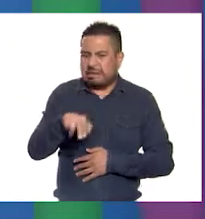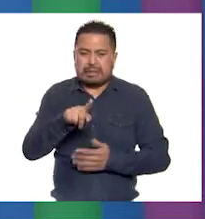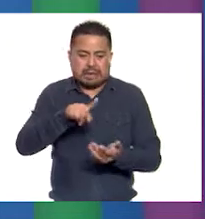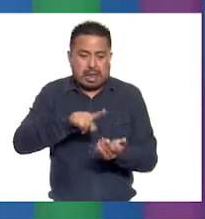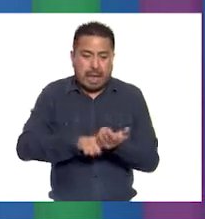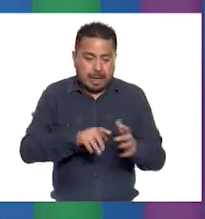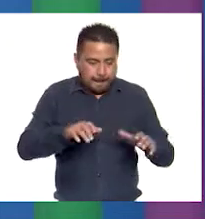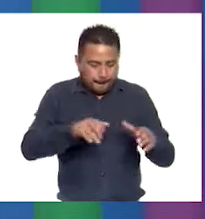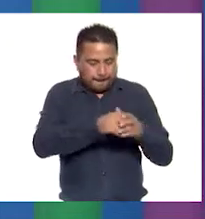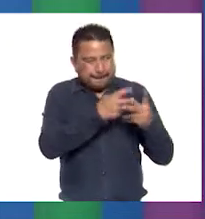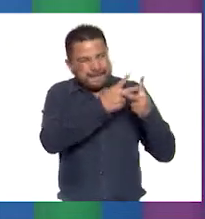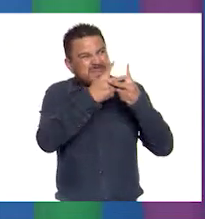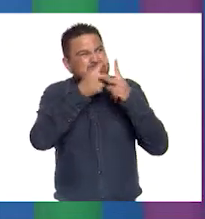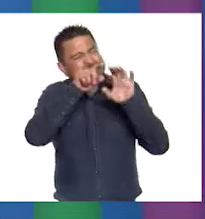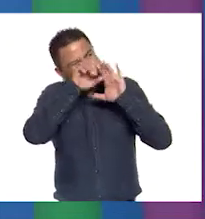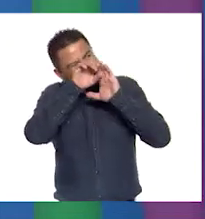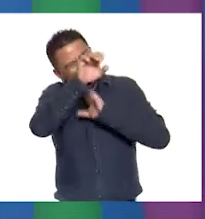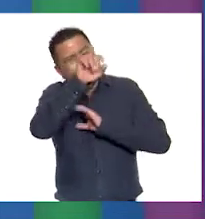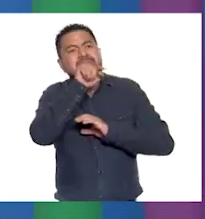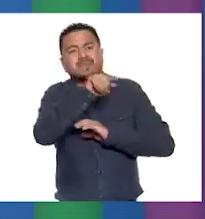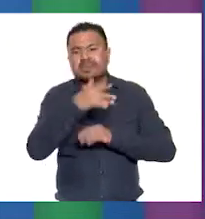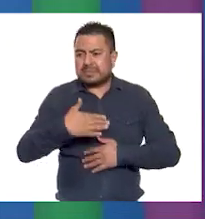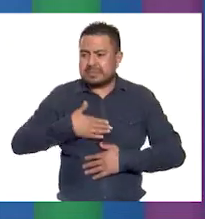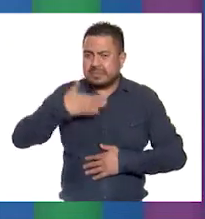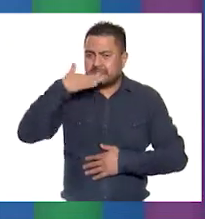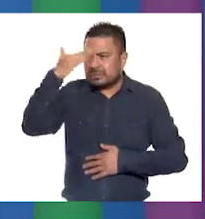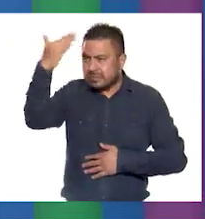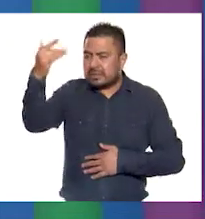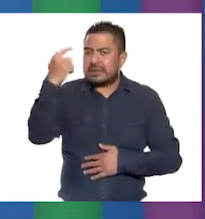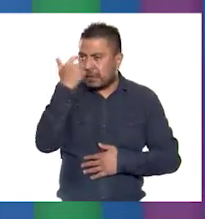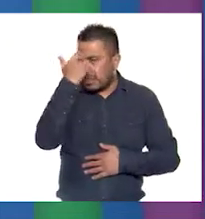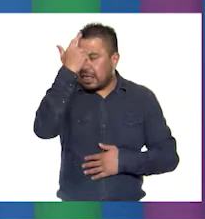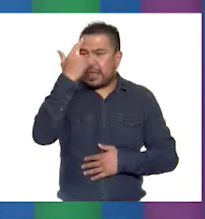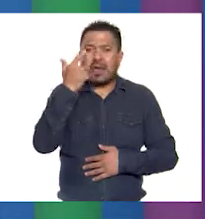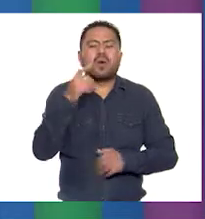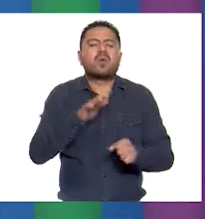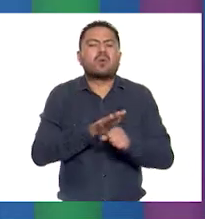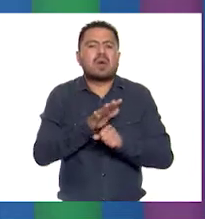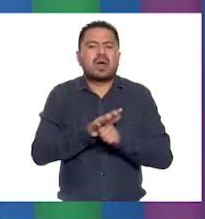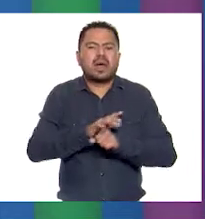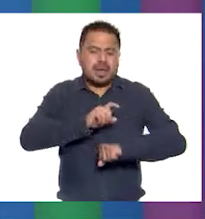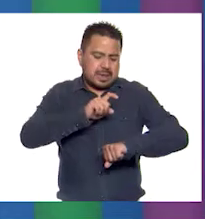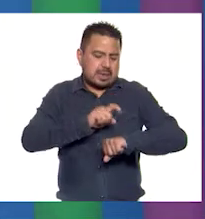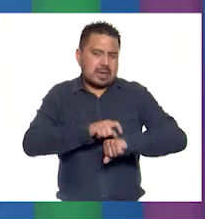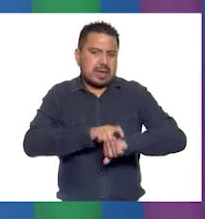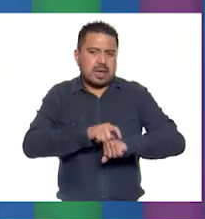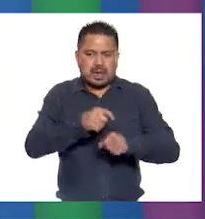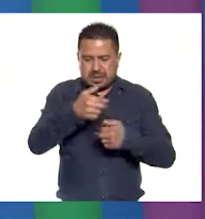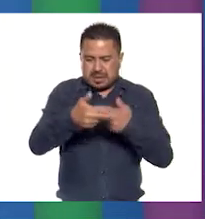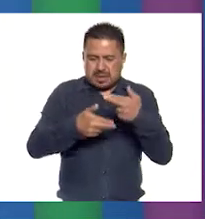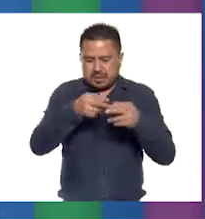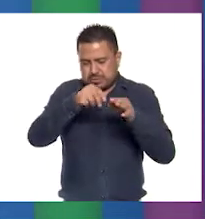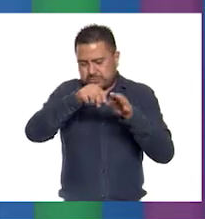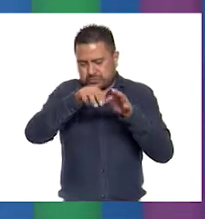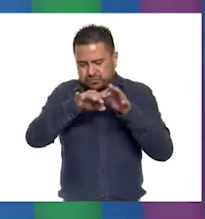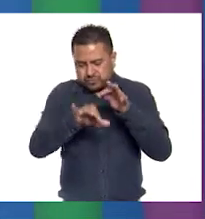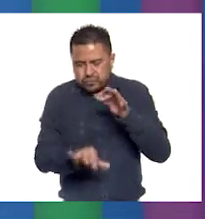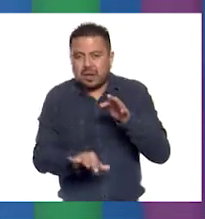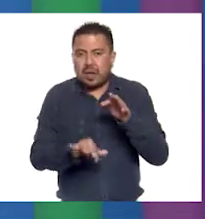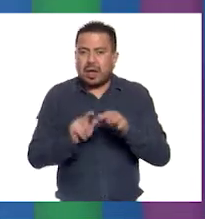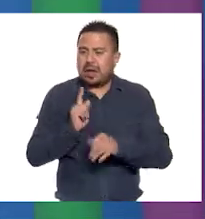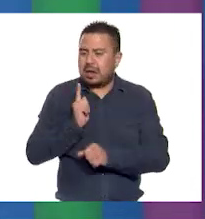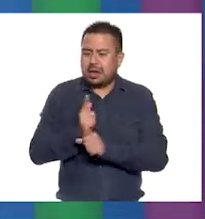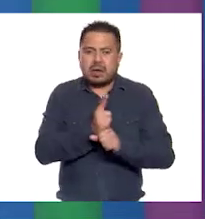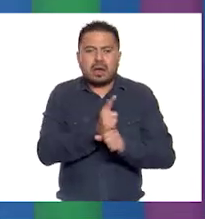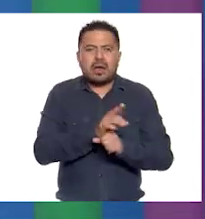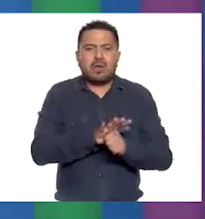interior de estos observatorios, los árabes inventaron el péndulo y el reloj de arena. Pronosticaron